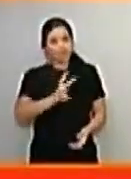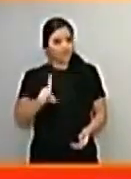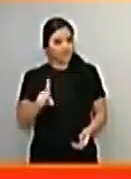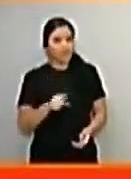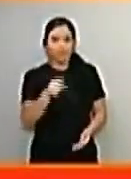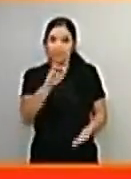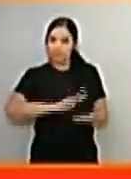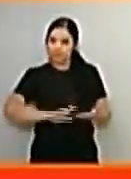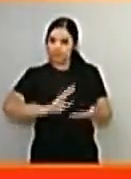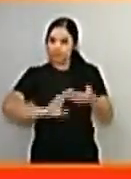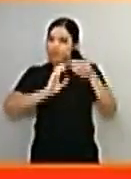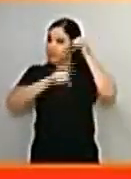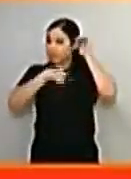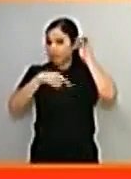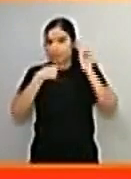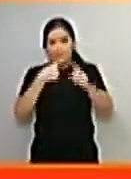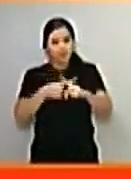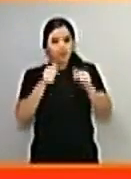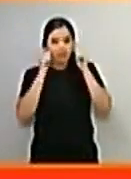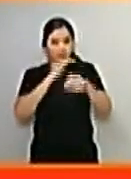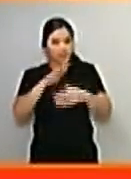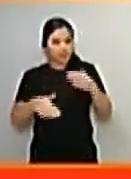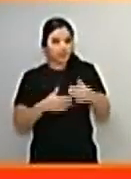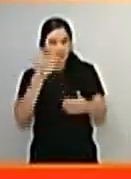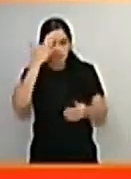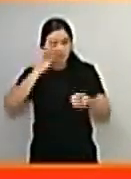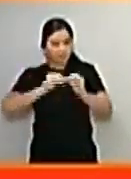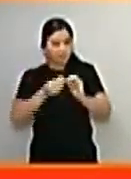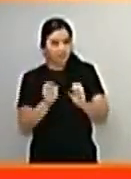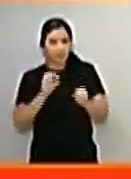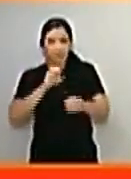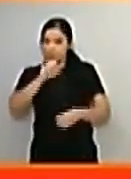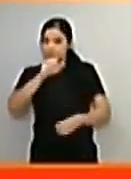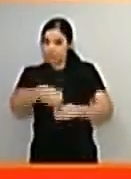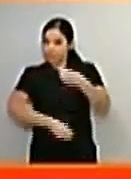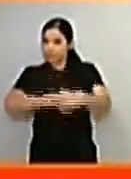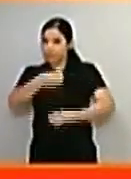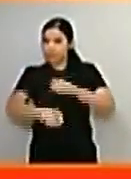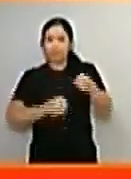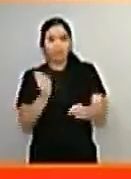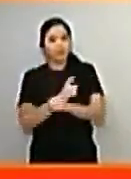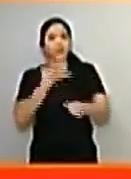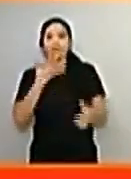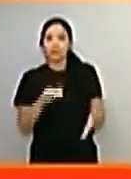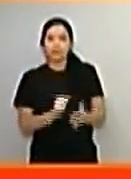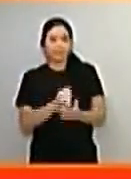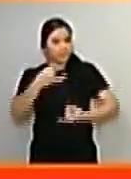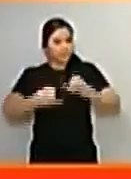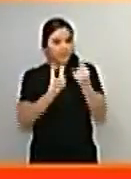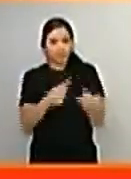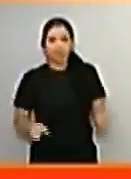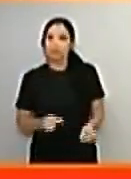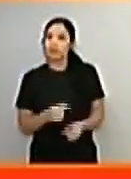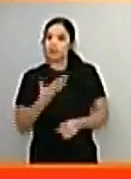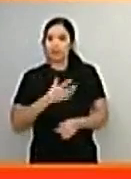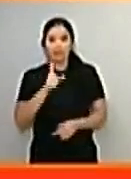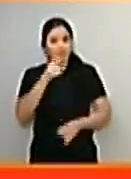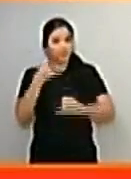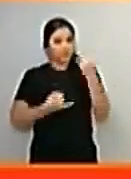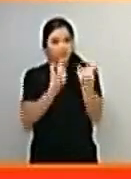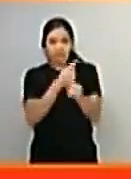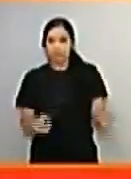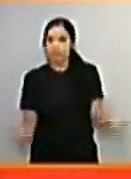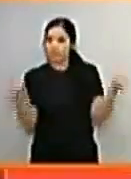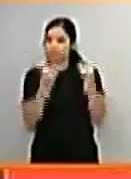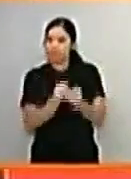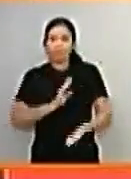te divertiste para Multi-X, atentos porque se viene la esfera ganadora. Suerte. Y esa es jugada gratis. Tienes una jugada gratis por el mismo monto